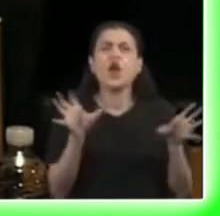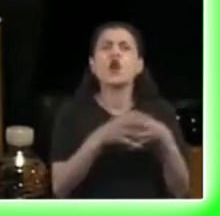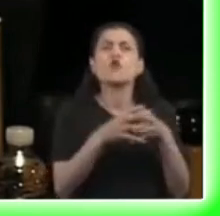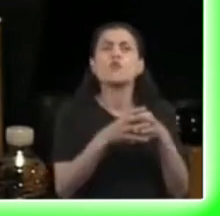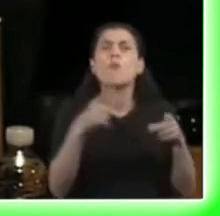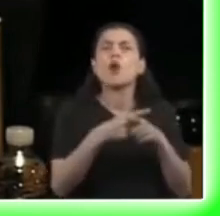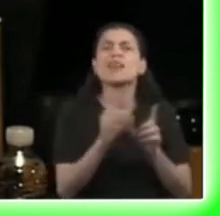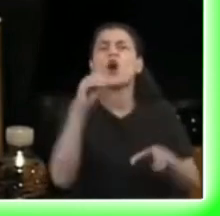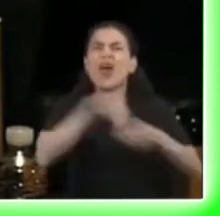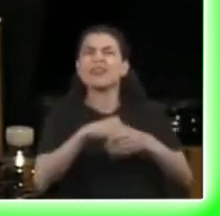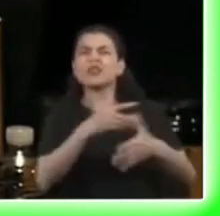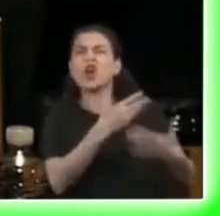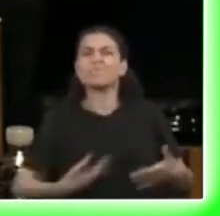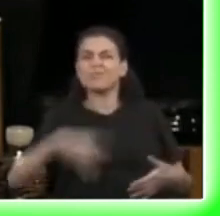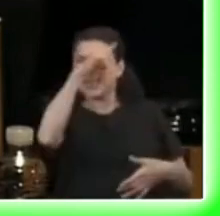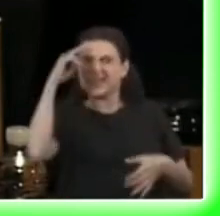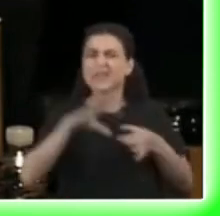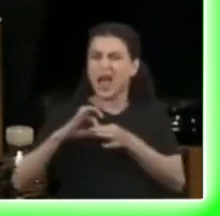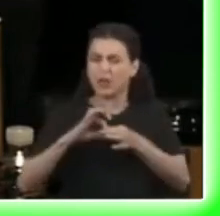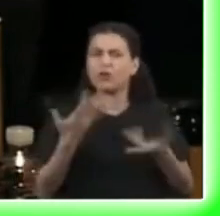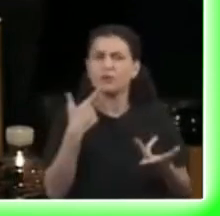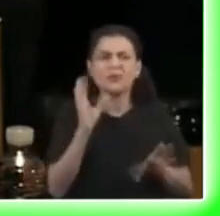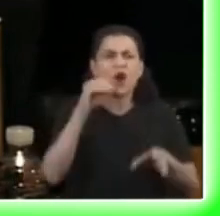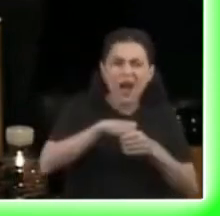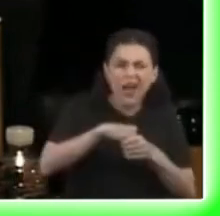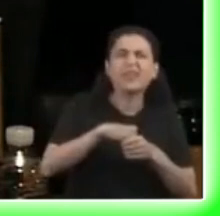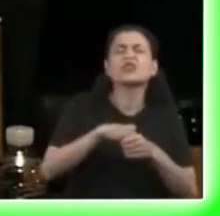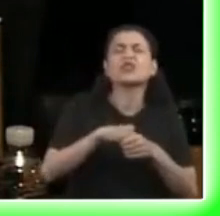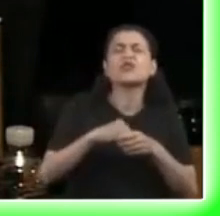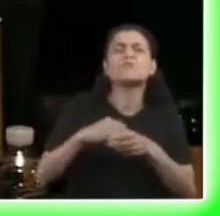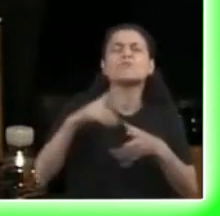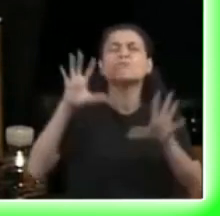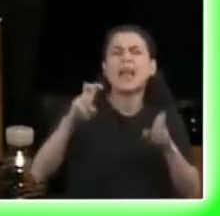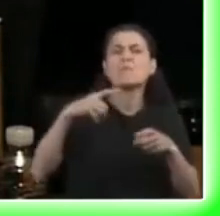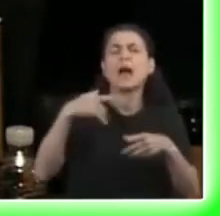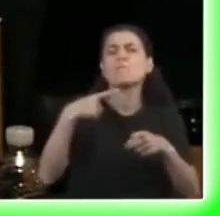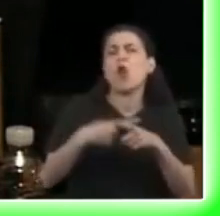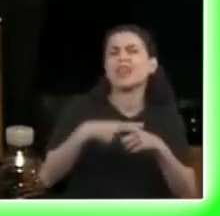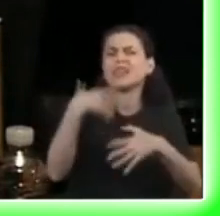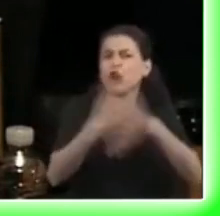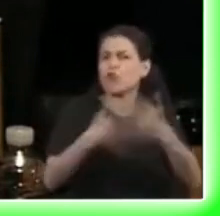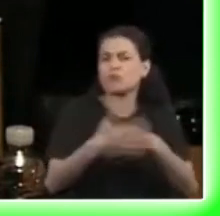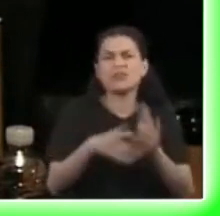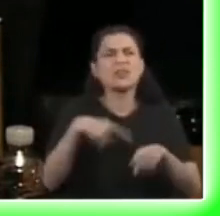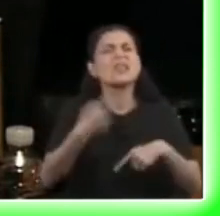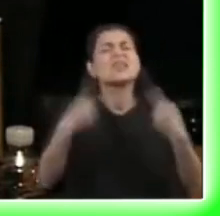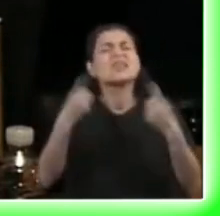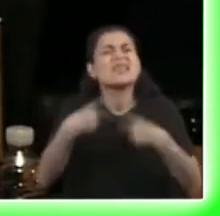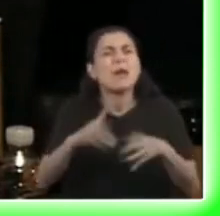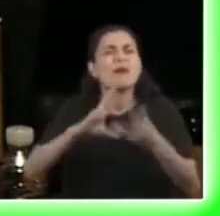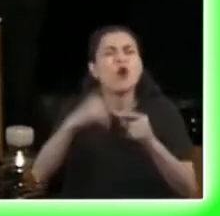Estado. Esas estructuras políticas que, independientemente de qué sello partidario utilicen, rechazan el modelo de la